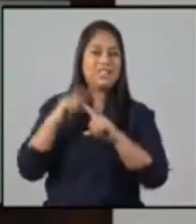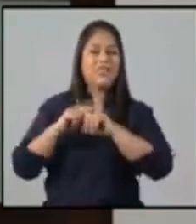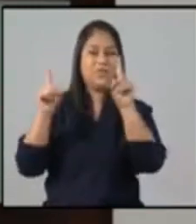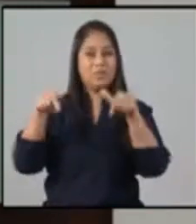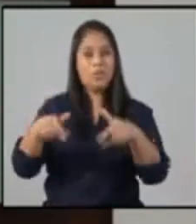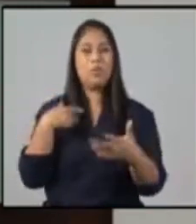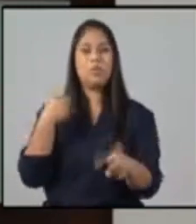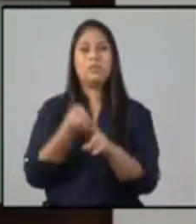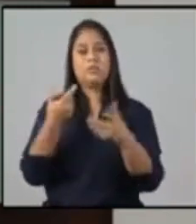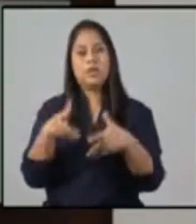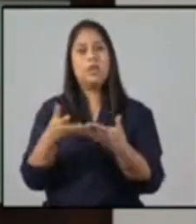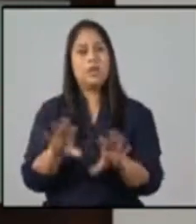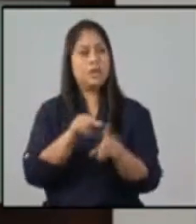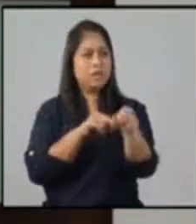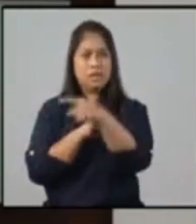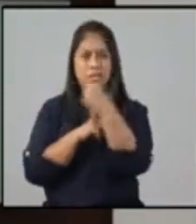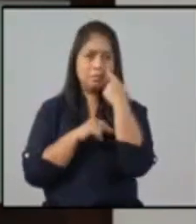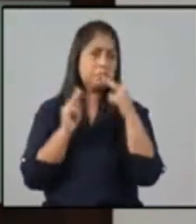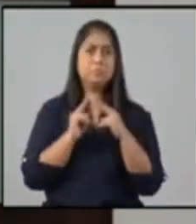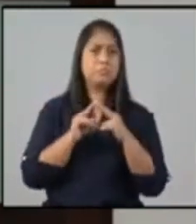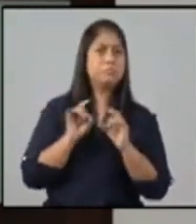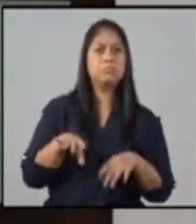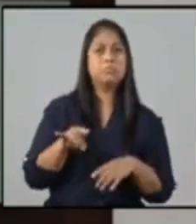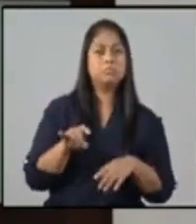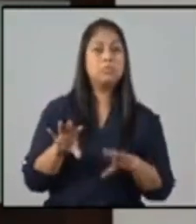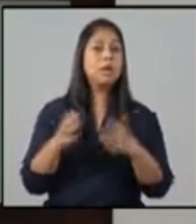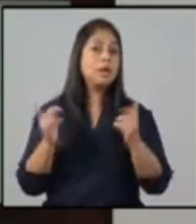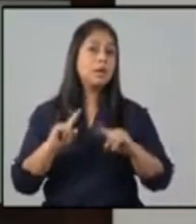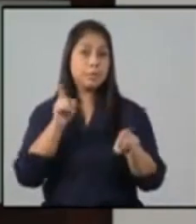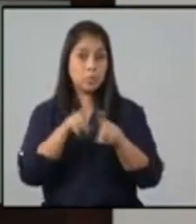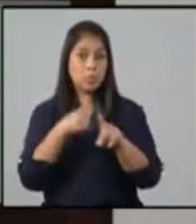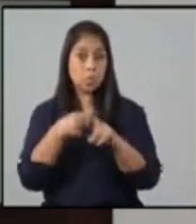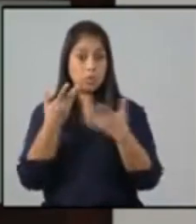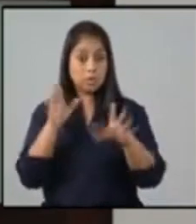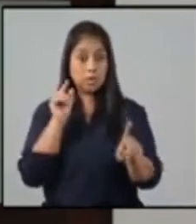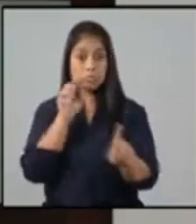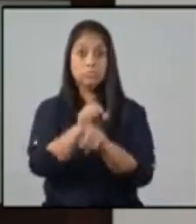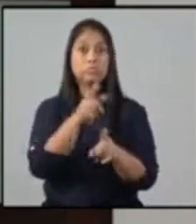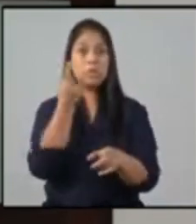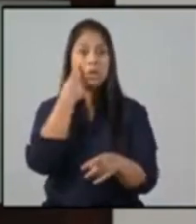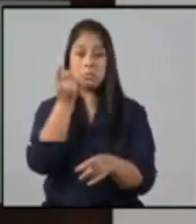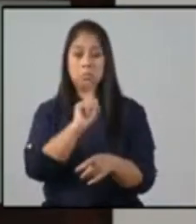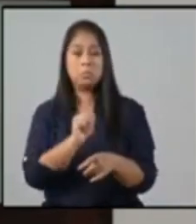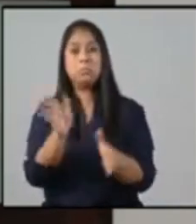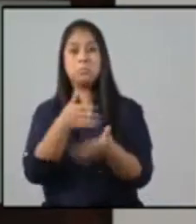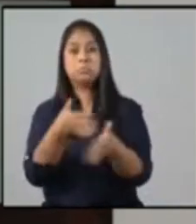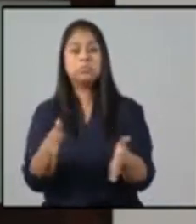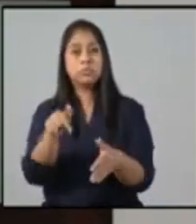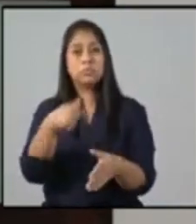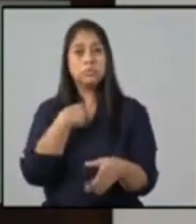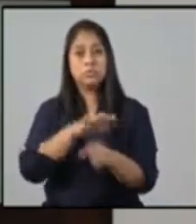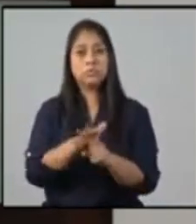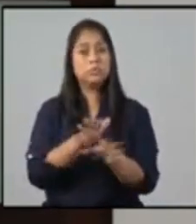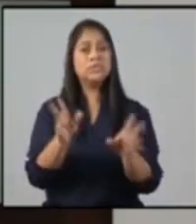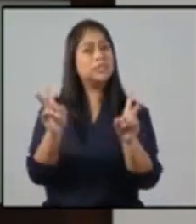de los presentes en esta sala no creo que lo conociéramos el año pasado, con lo cual cuando se identificaron estos programas no había todavía